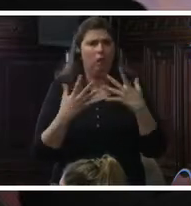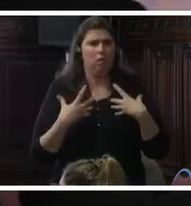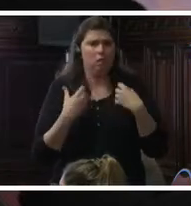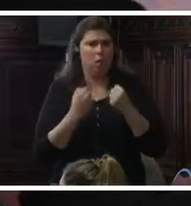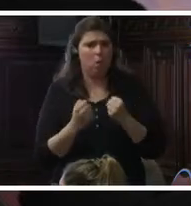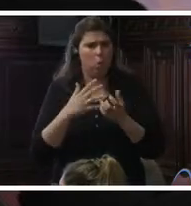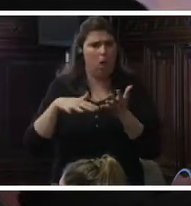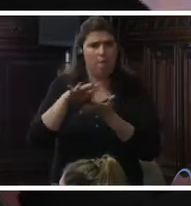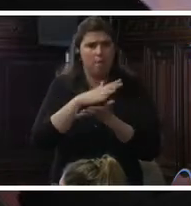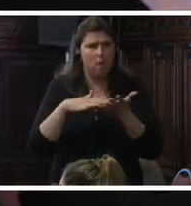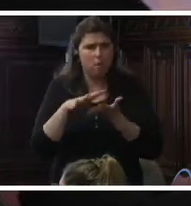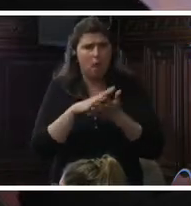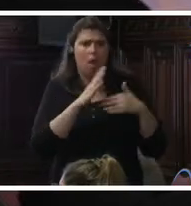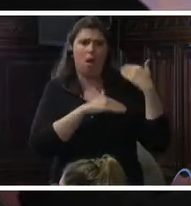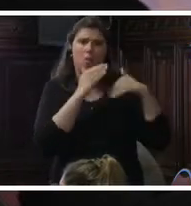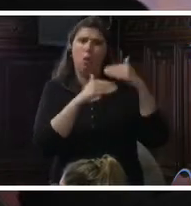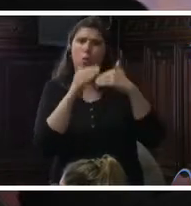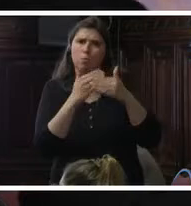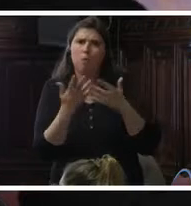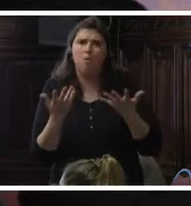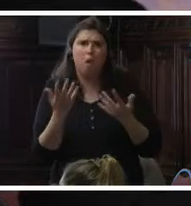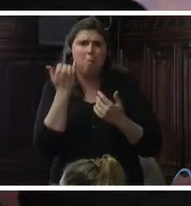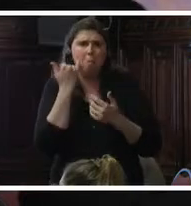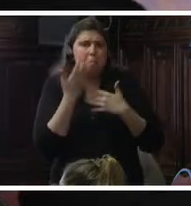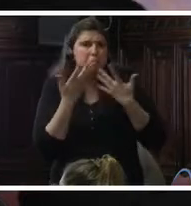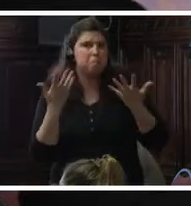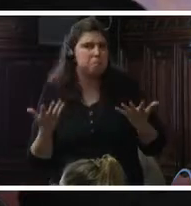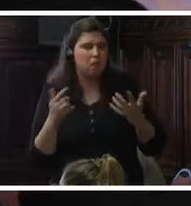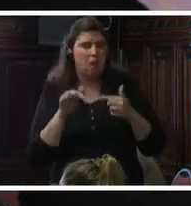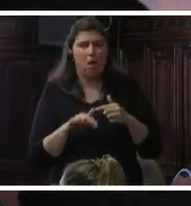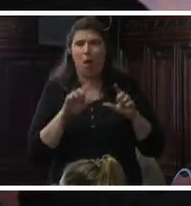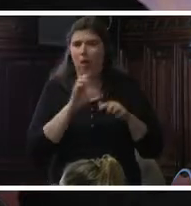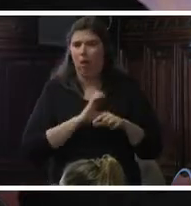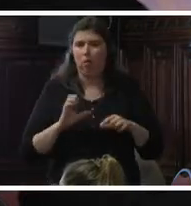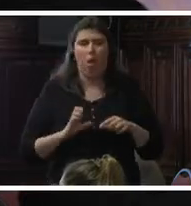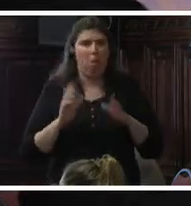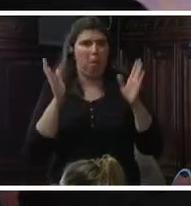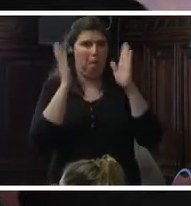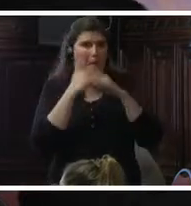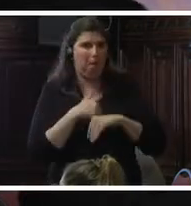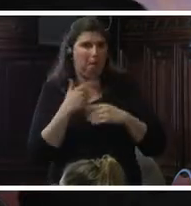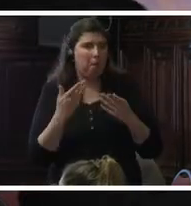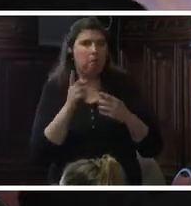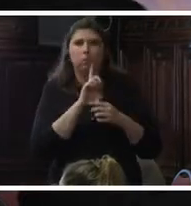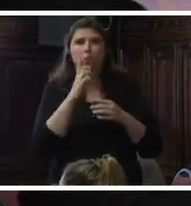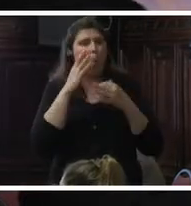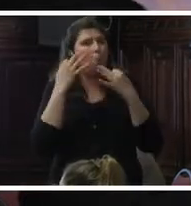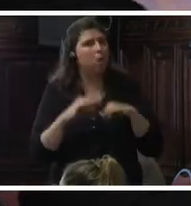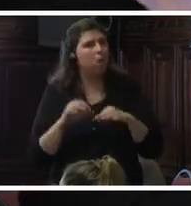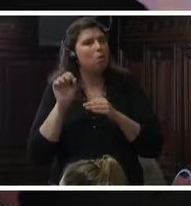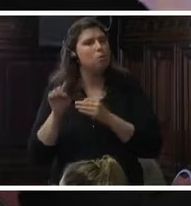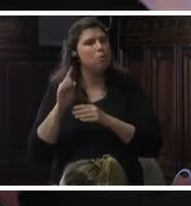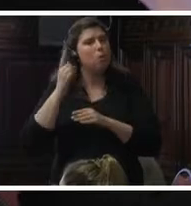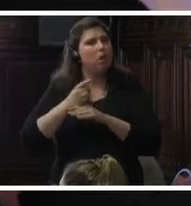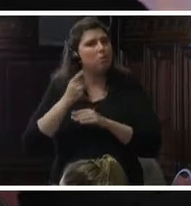hoje medidas efetivas do Estado que vem descumprindo com suas obrigações internacionais de direitos humanos, em particular os direitos à saúde sexual e